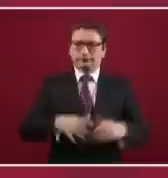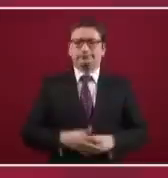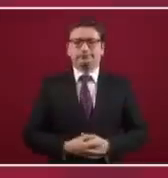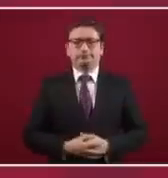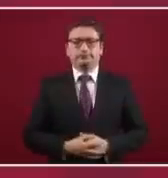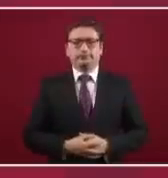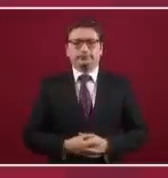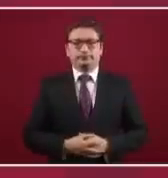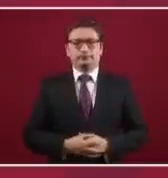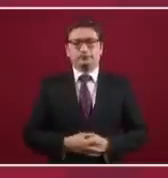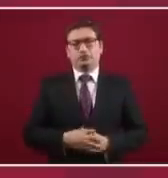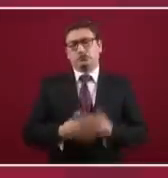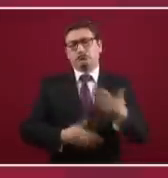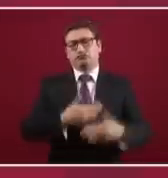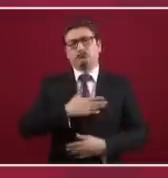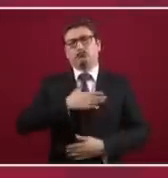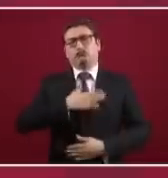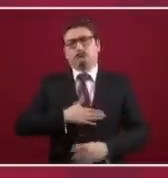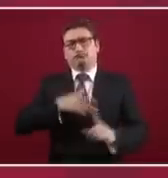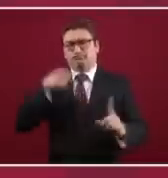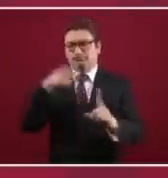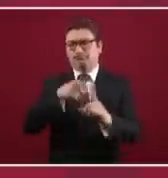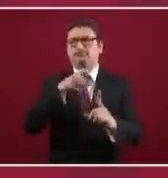y que haya justicia.